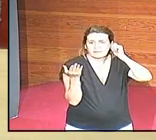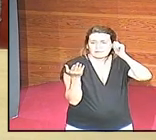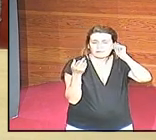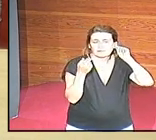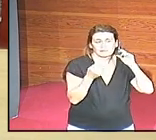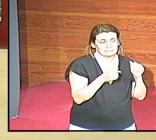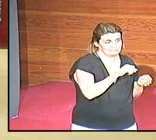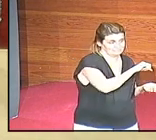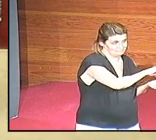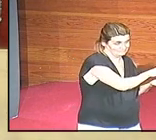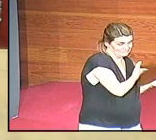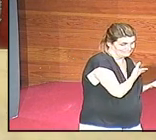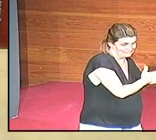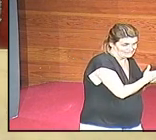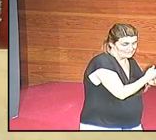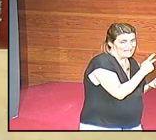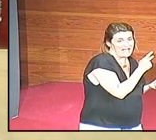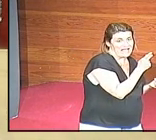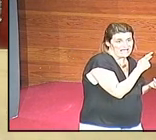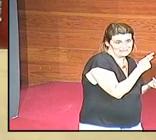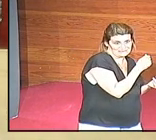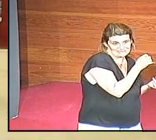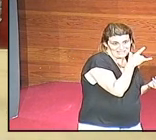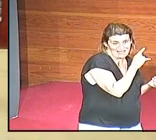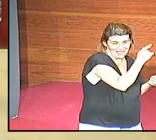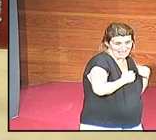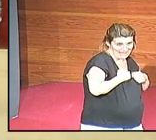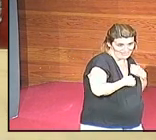Kamchatka hasta Berlín.